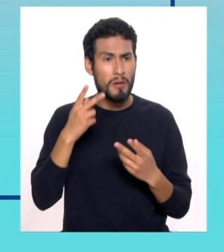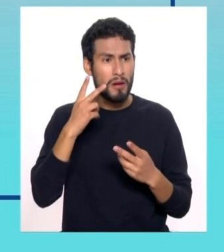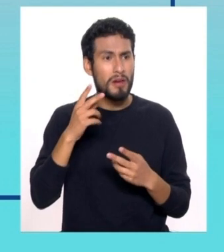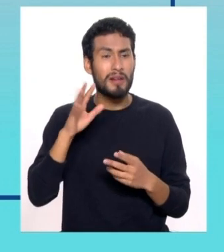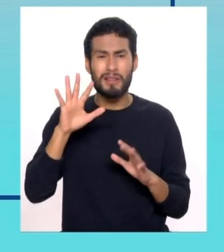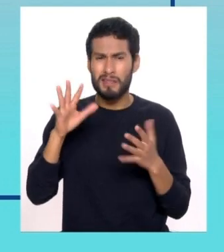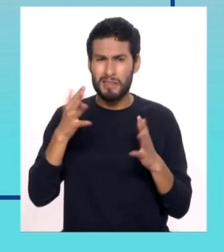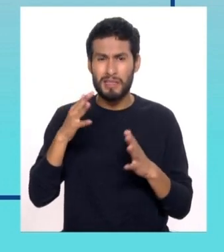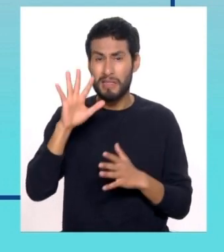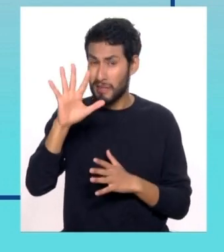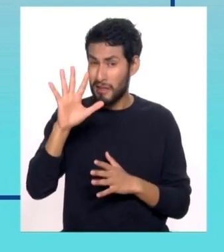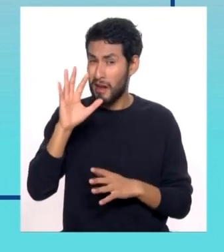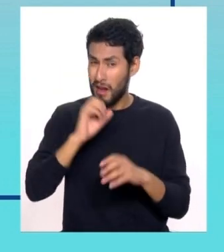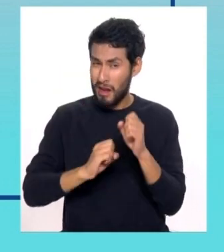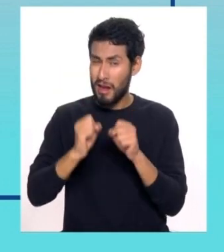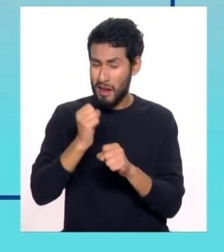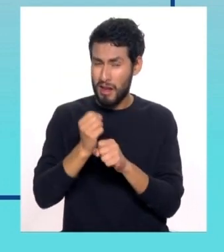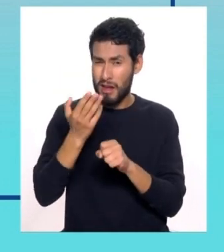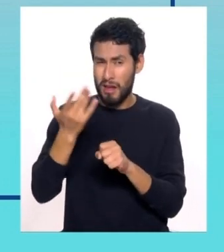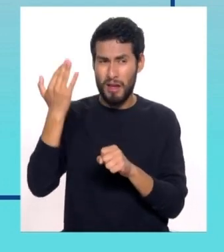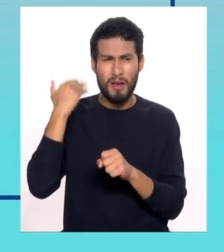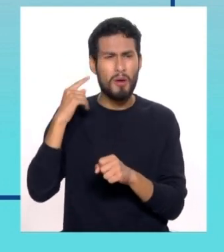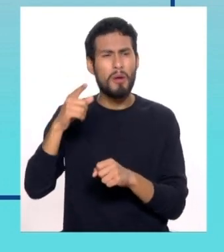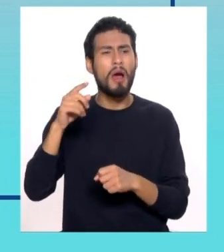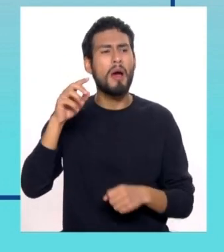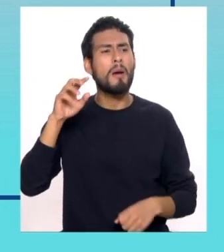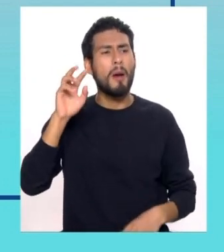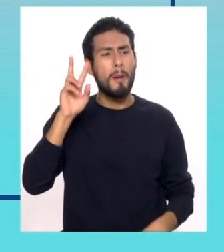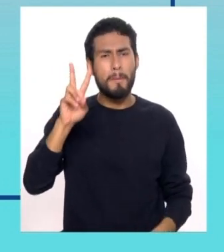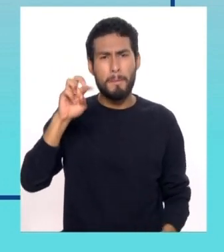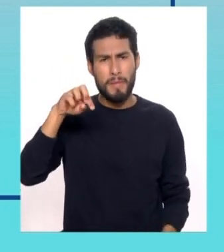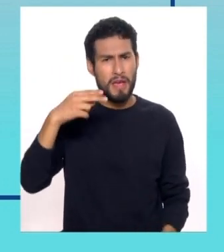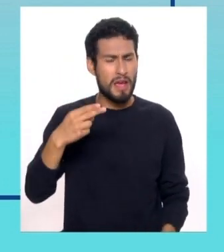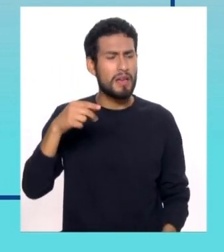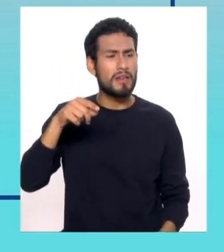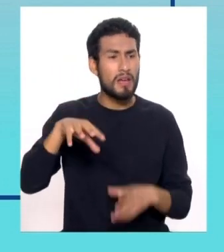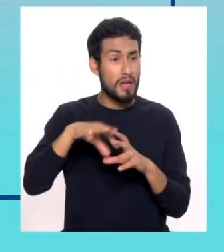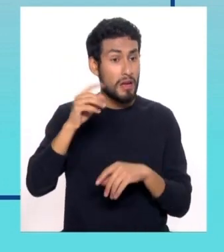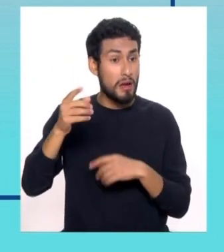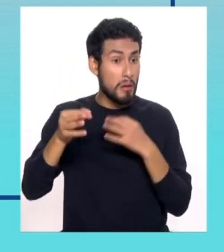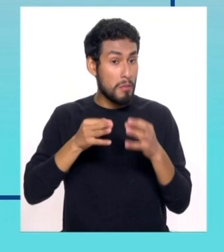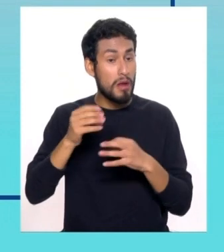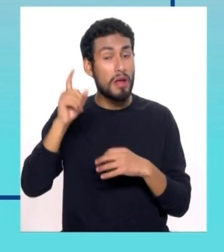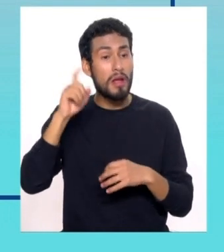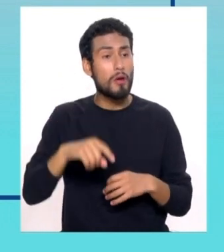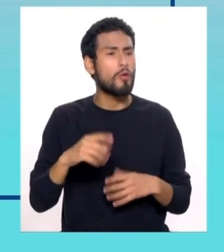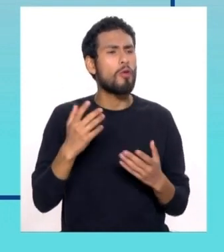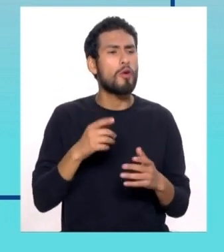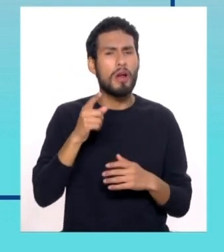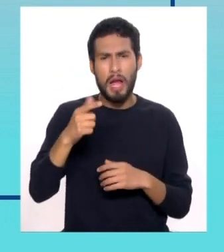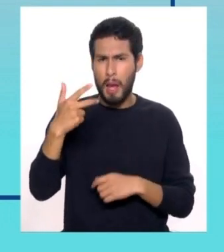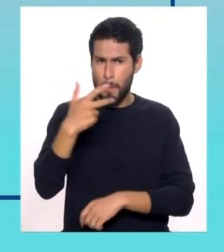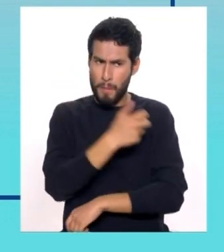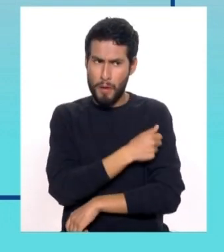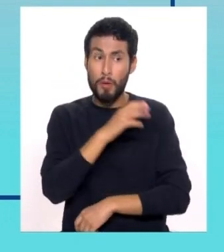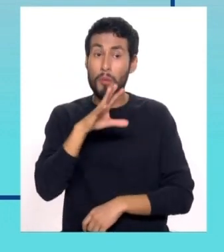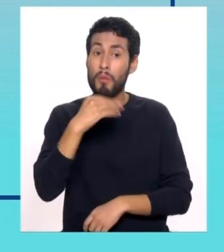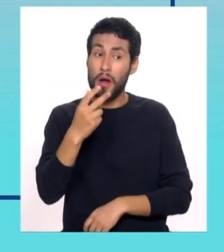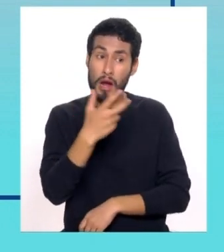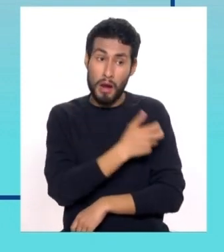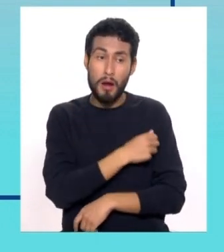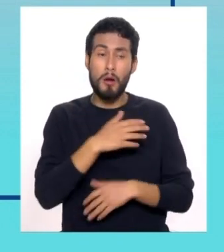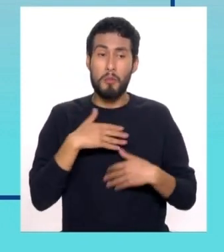Hace aproximadamente 5 años me trataron por virus de papiloma humano y me explicaron que debía aplicarme una vacuna, ya que de esa